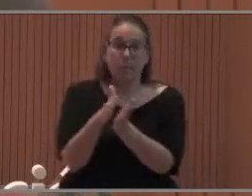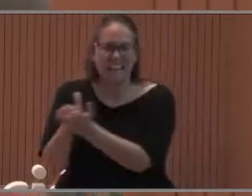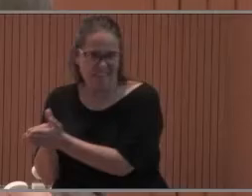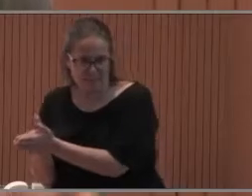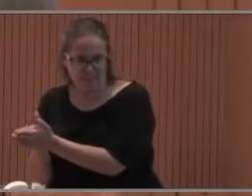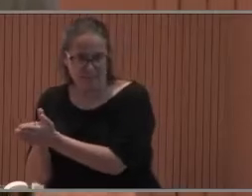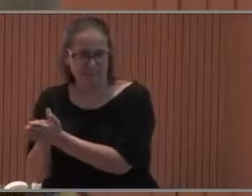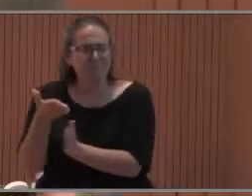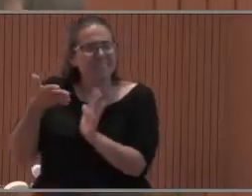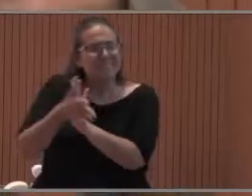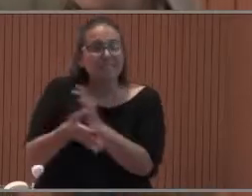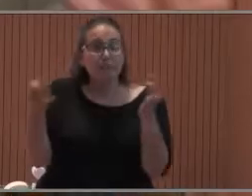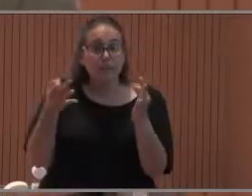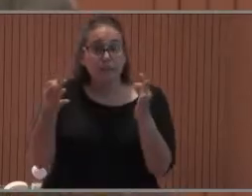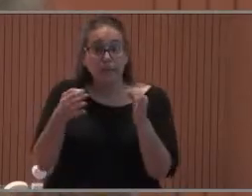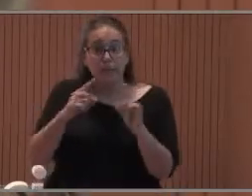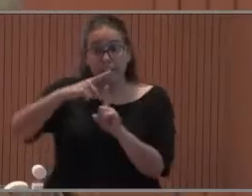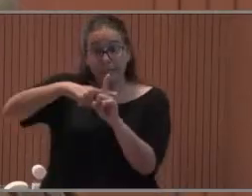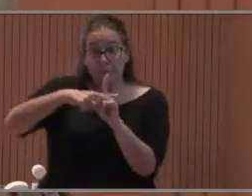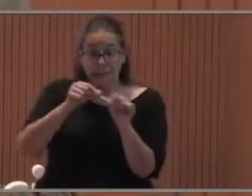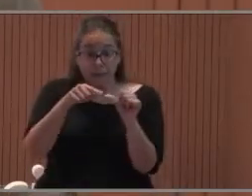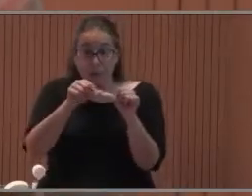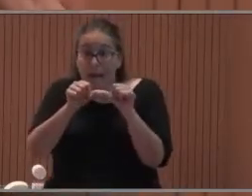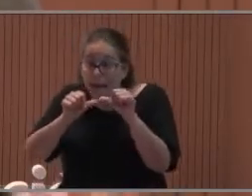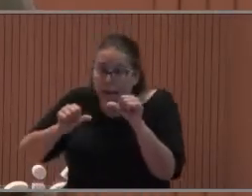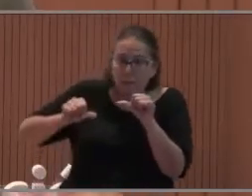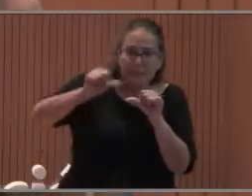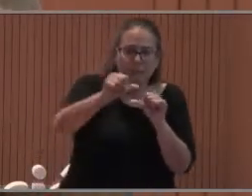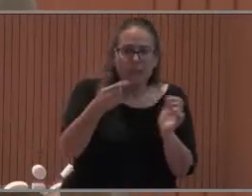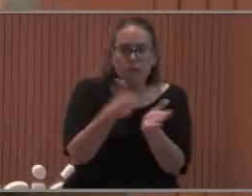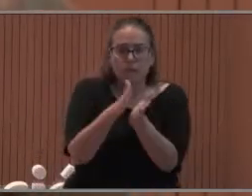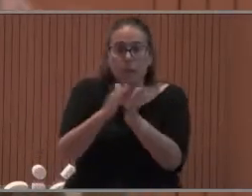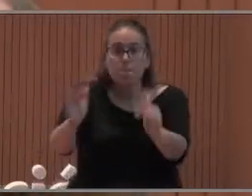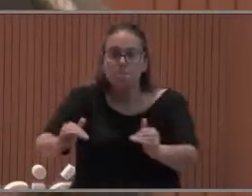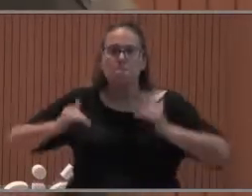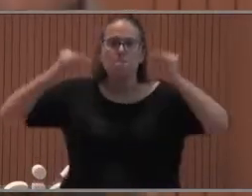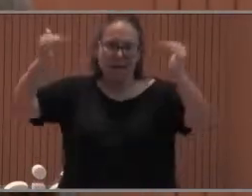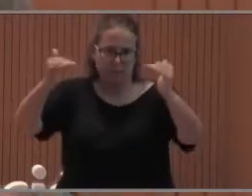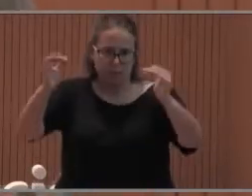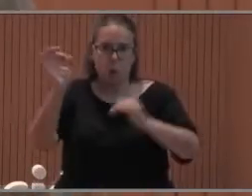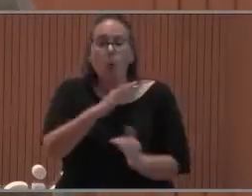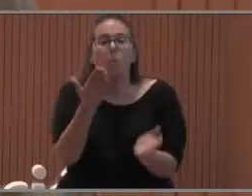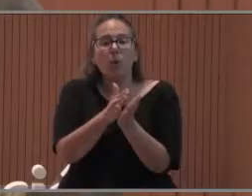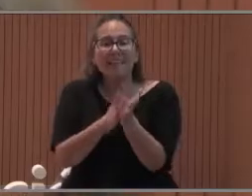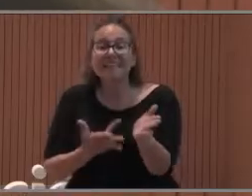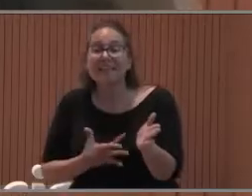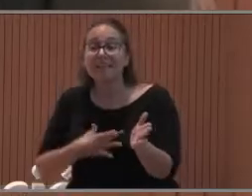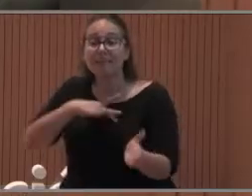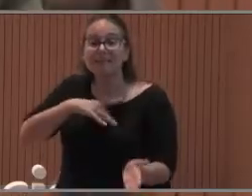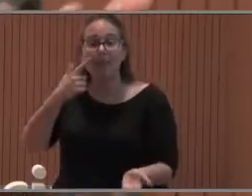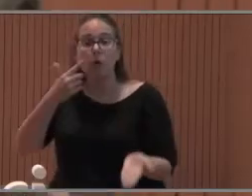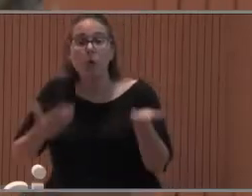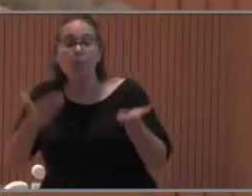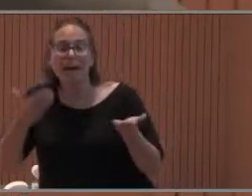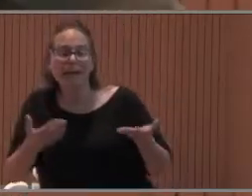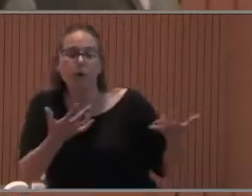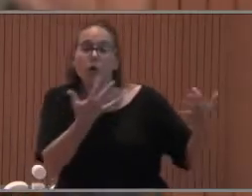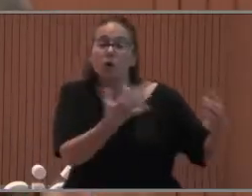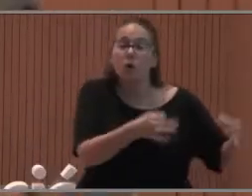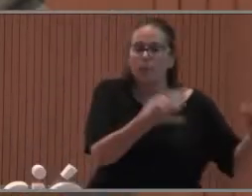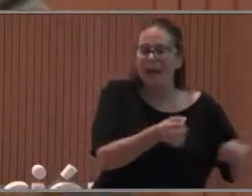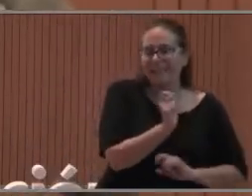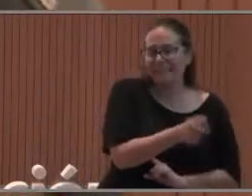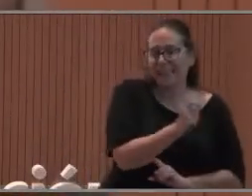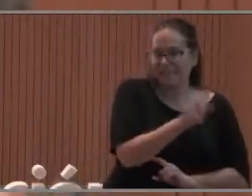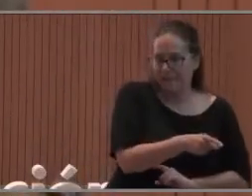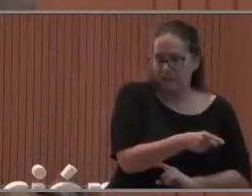mortalidad quiere decir que es la temperatura a partir de la cual hay más fallecimientos, hay un exceso de fallecimientos respecto a lo normal, a lo habitual,